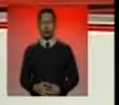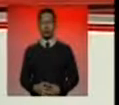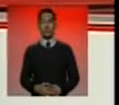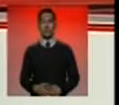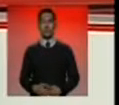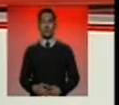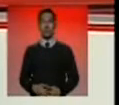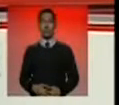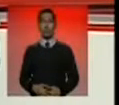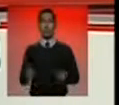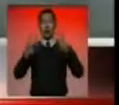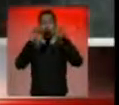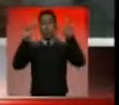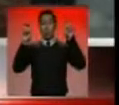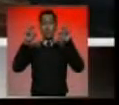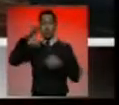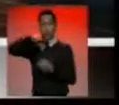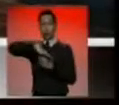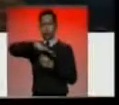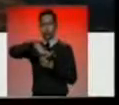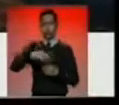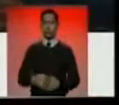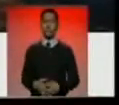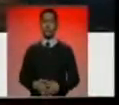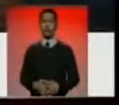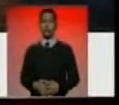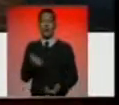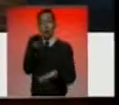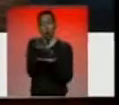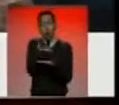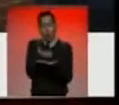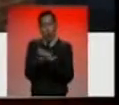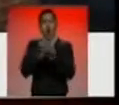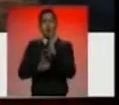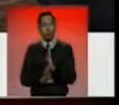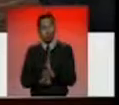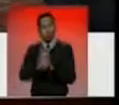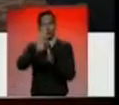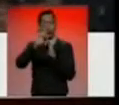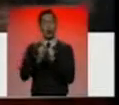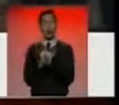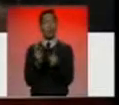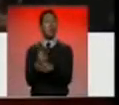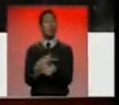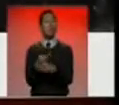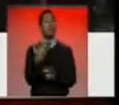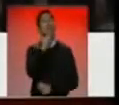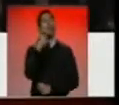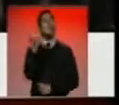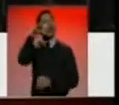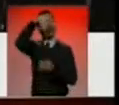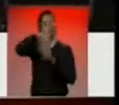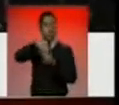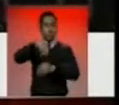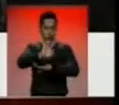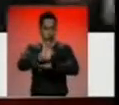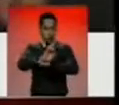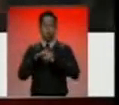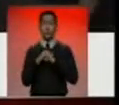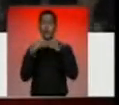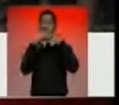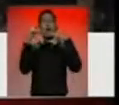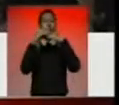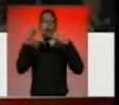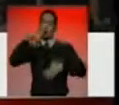Y ahora revisamos información electoral, diversificar la economía ecuatoriana, mejorar la productividad interna, mantener la dolarización